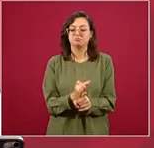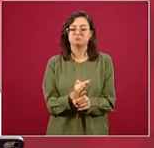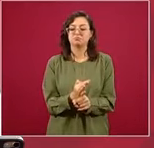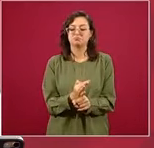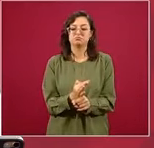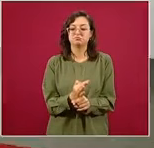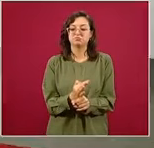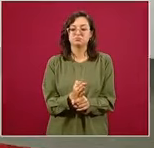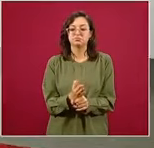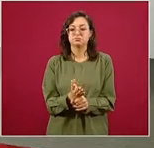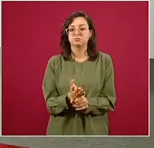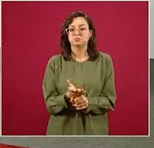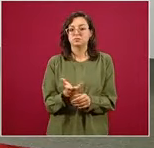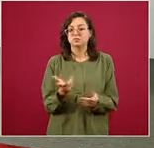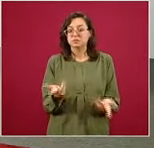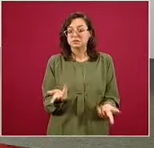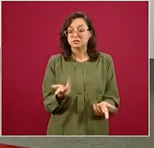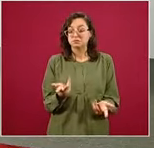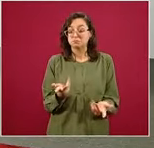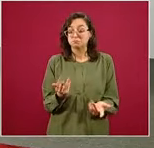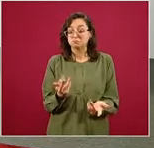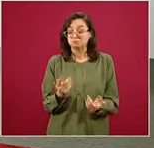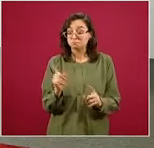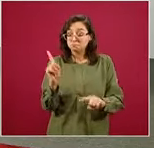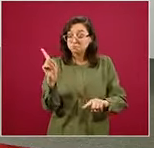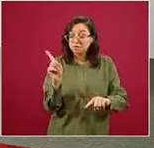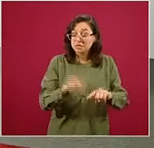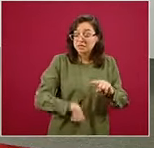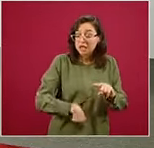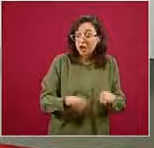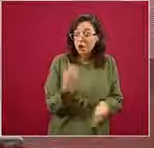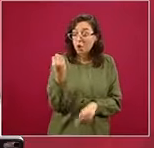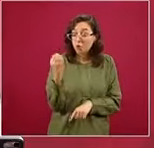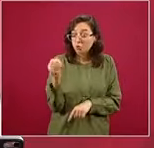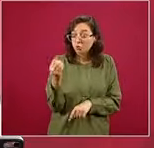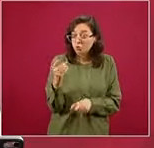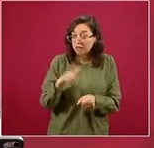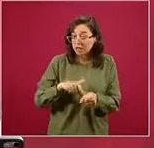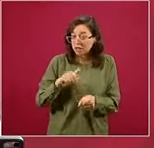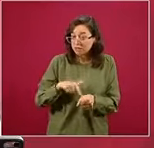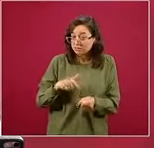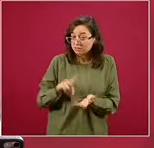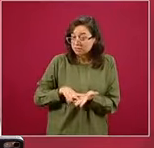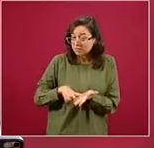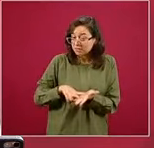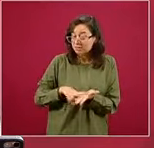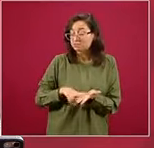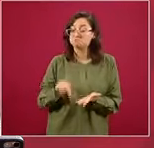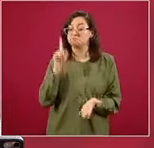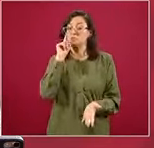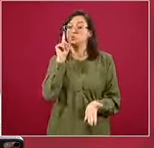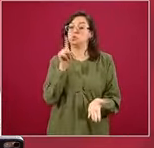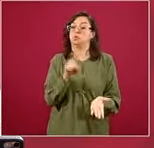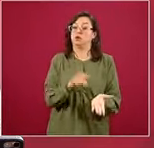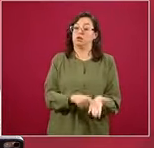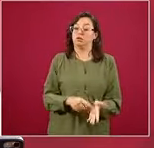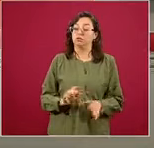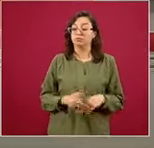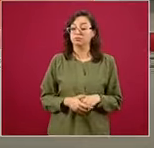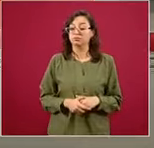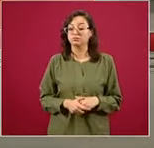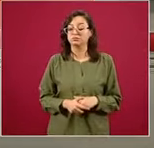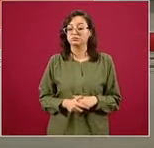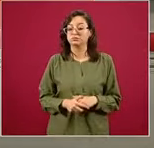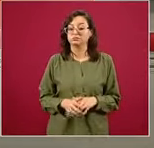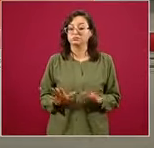ninguna visión de que cercanamente pudiéramos tener en octubre semáforos verdes y por lo tanto no